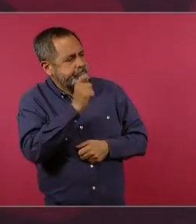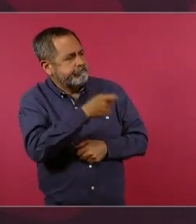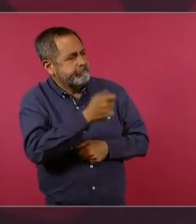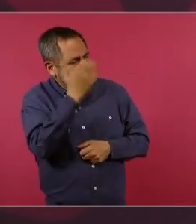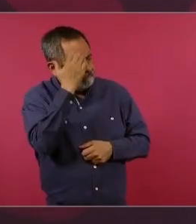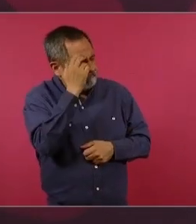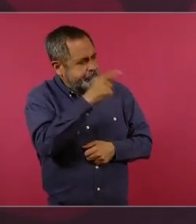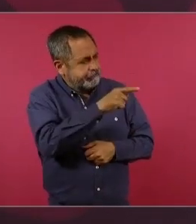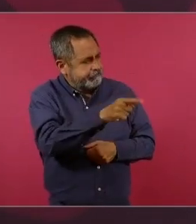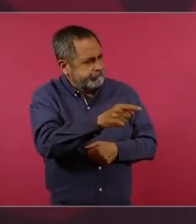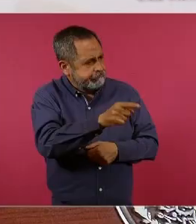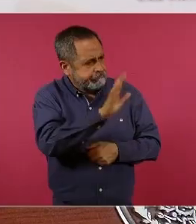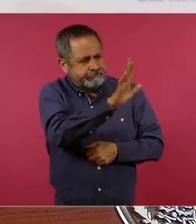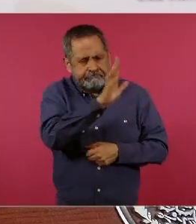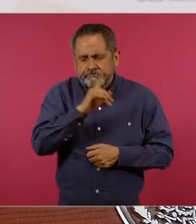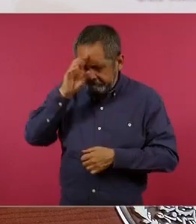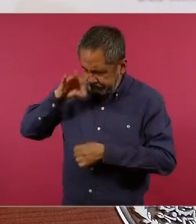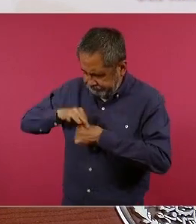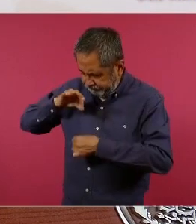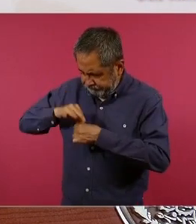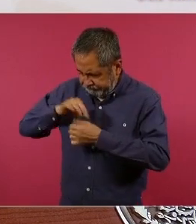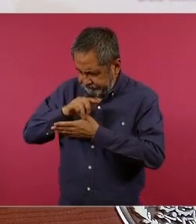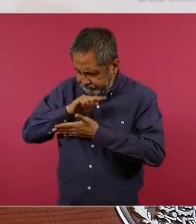Y que el pueblo los elija.